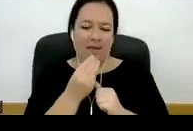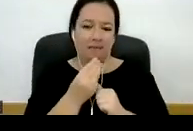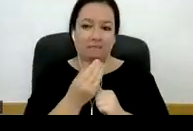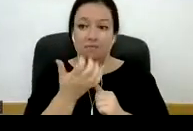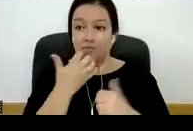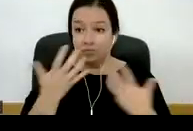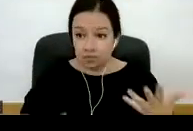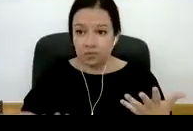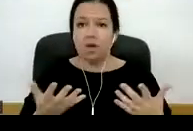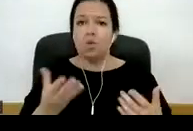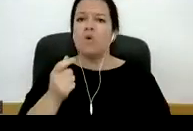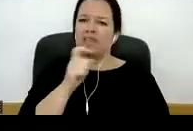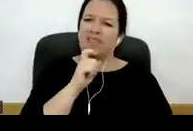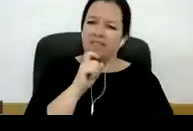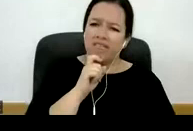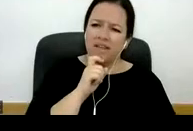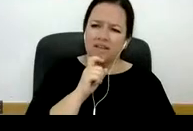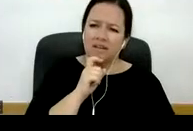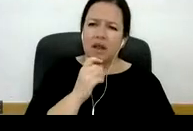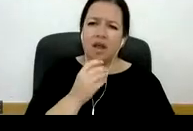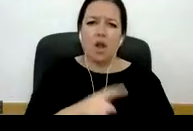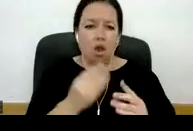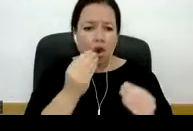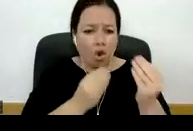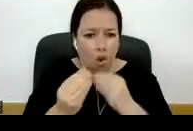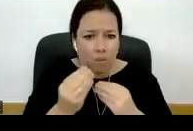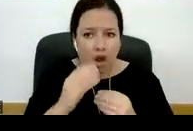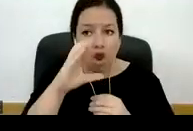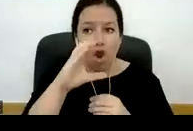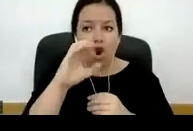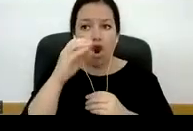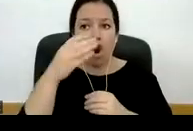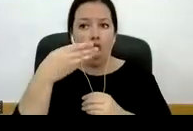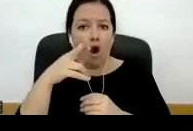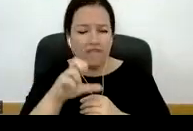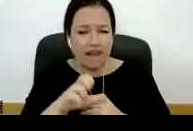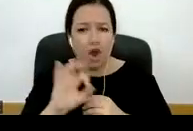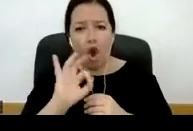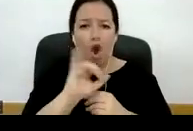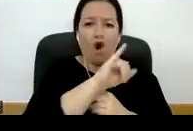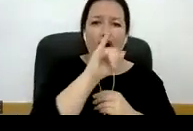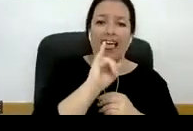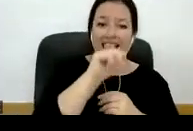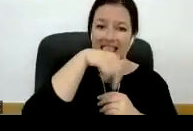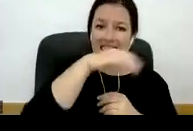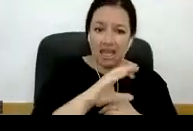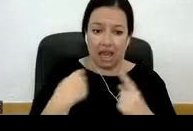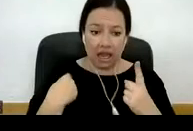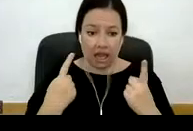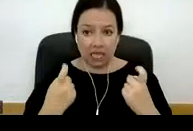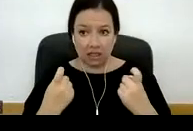resultar muy complicado ingerir la cantidad, por ejemplo, de cobre o de zinc